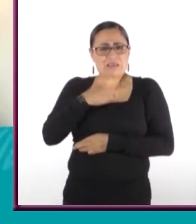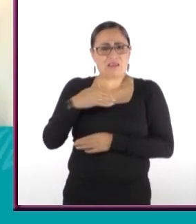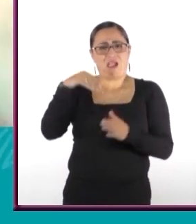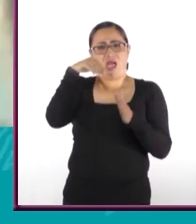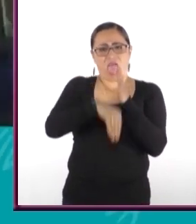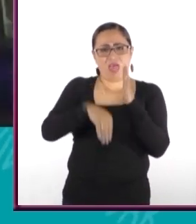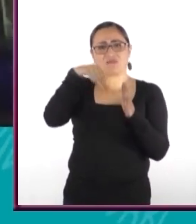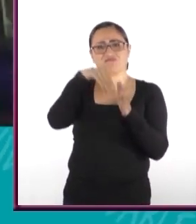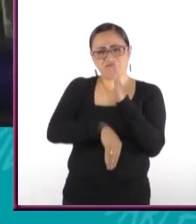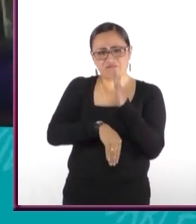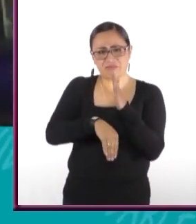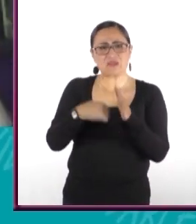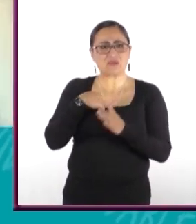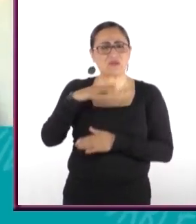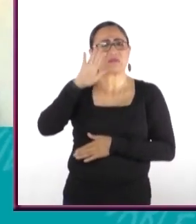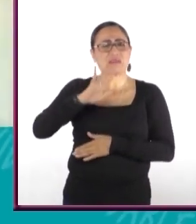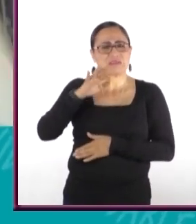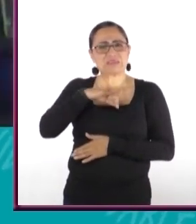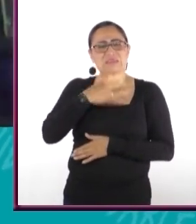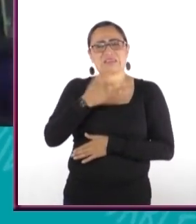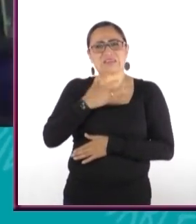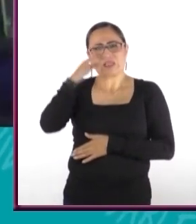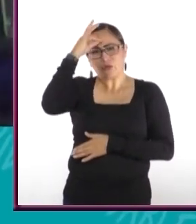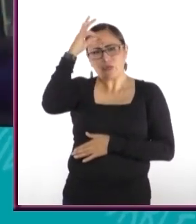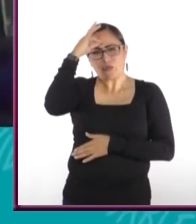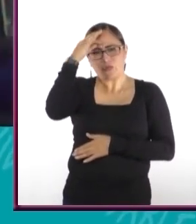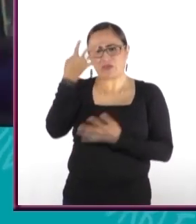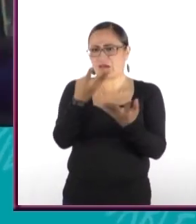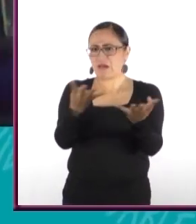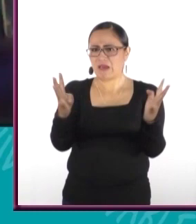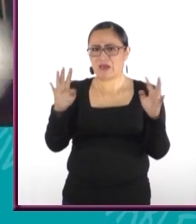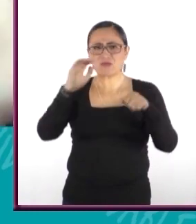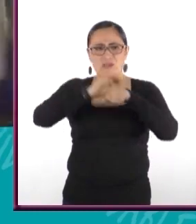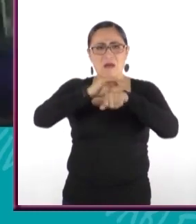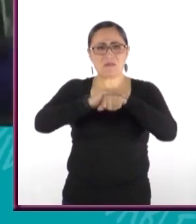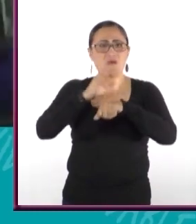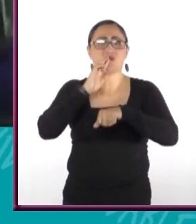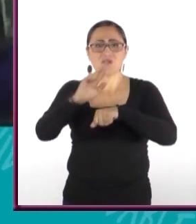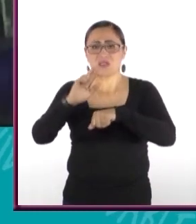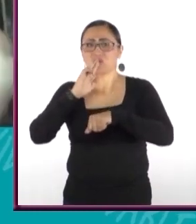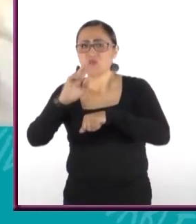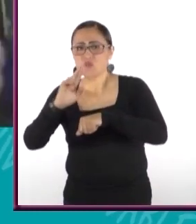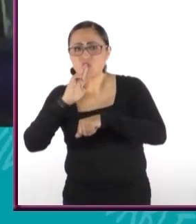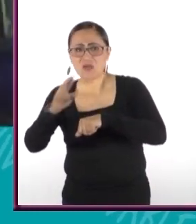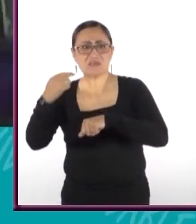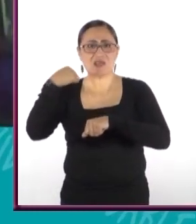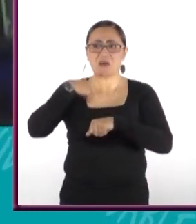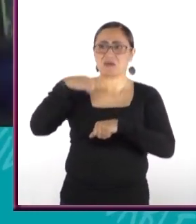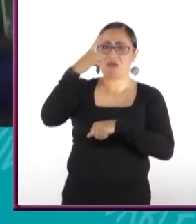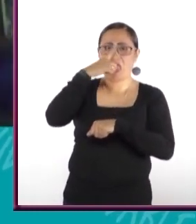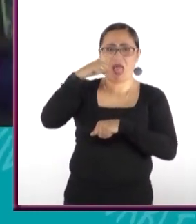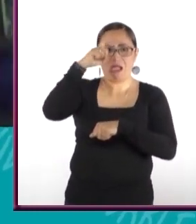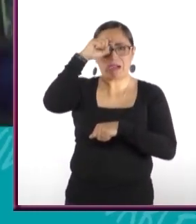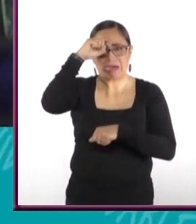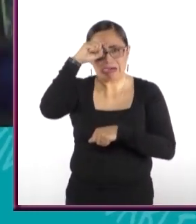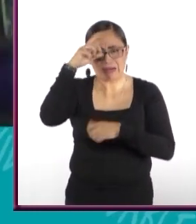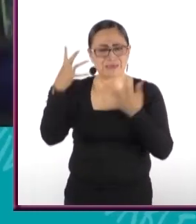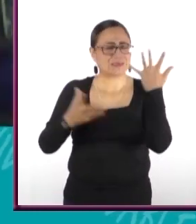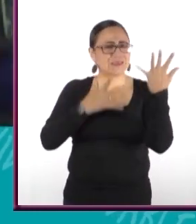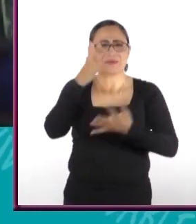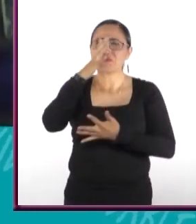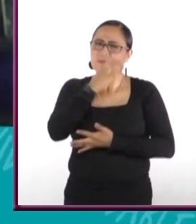muy mal y me sentía tonta porque yo veía que todos mis amigos sabían contestar súper rápido todo y yo era como de,